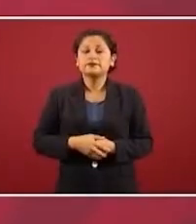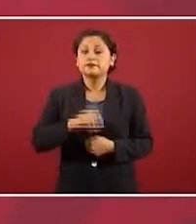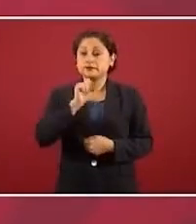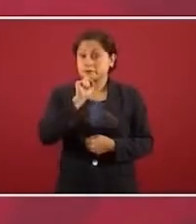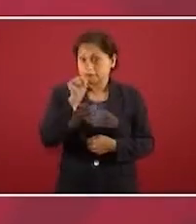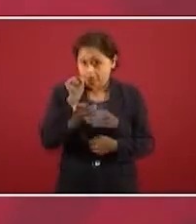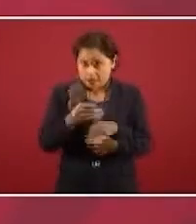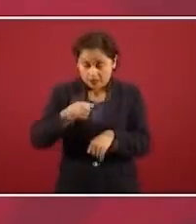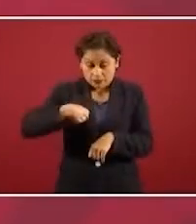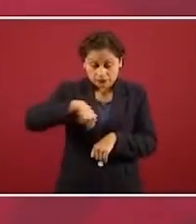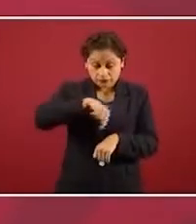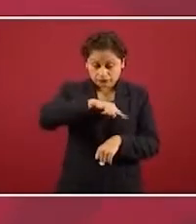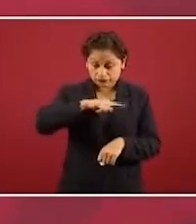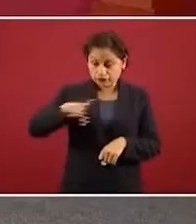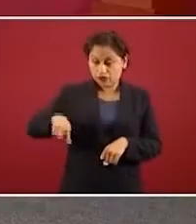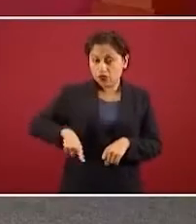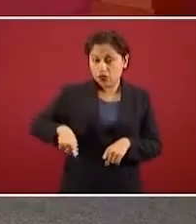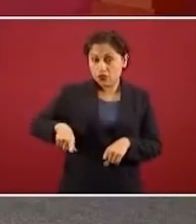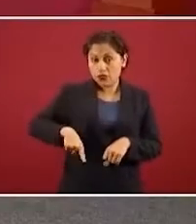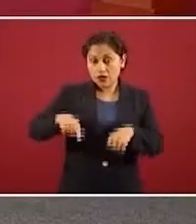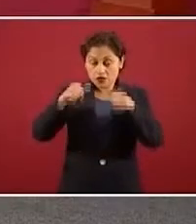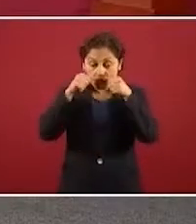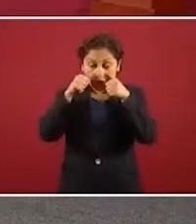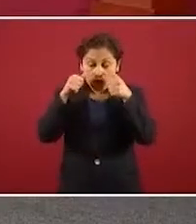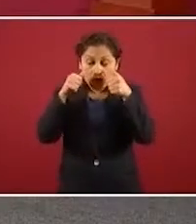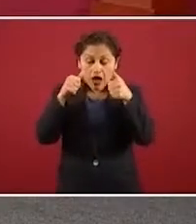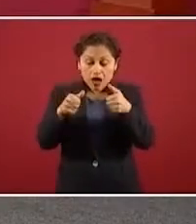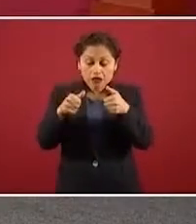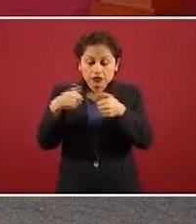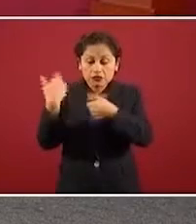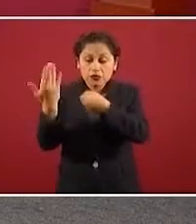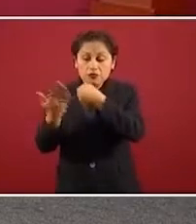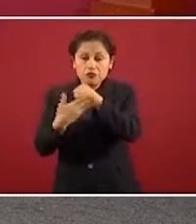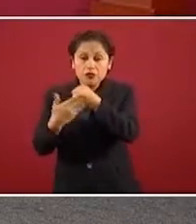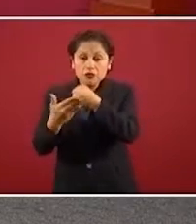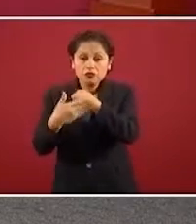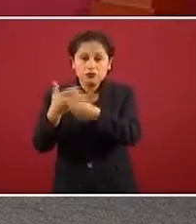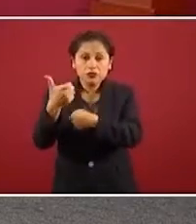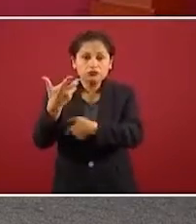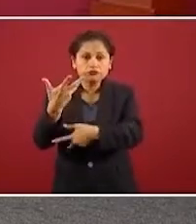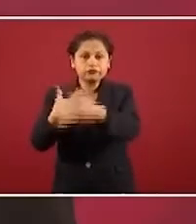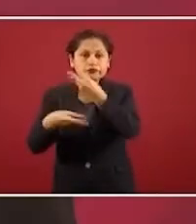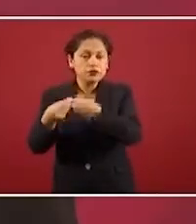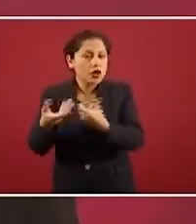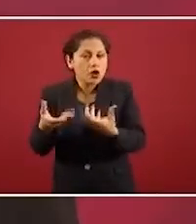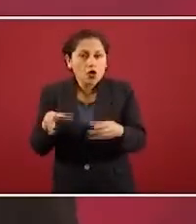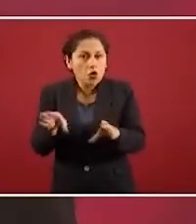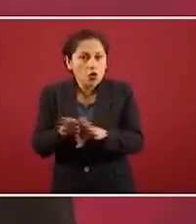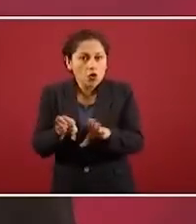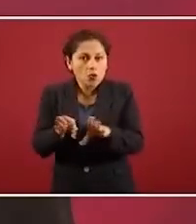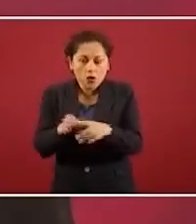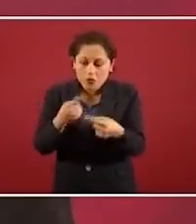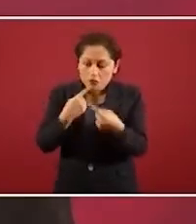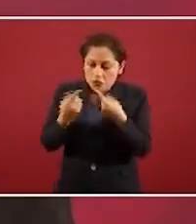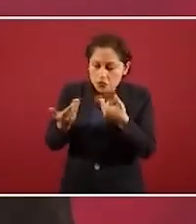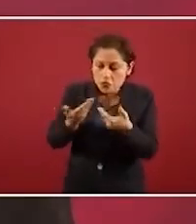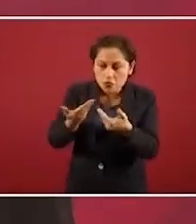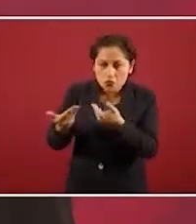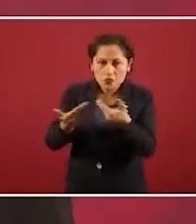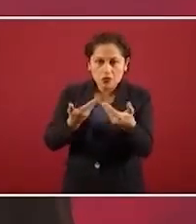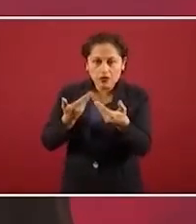el plan para la reactivación económica mañana el domingo